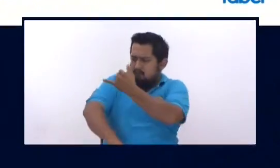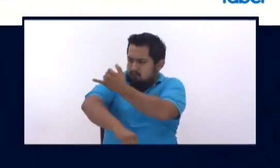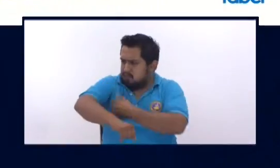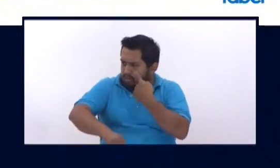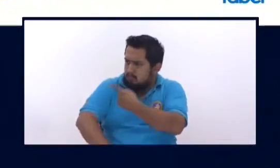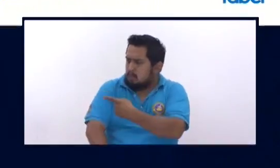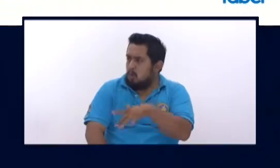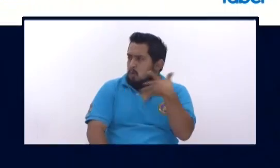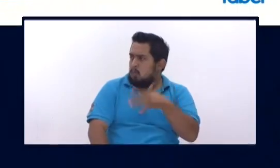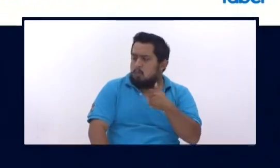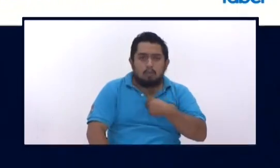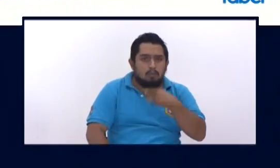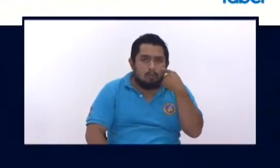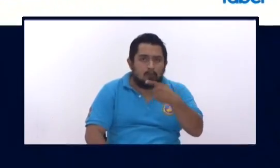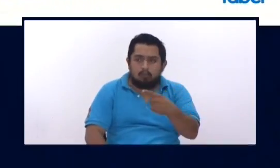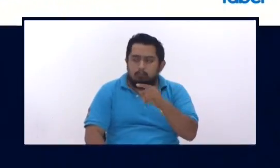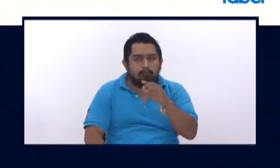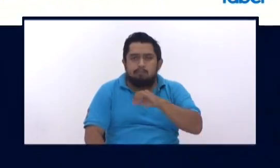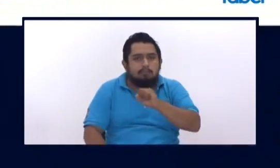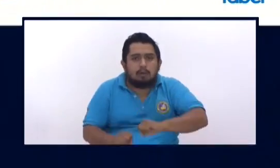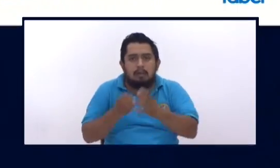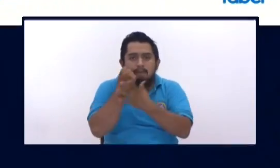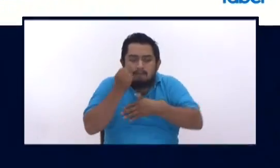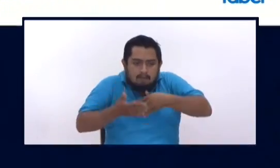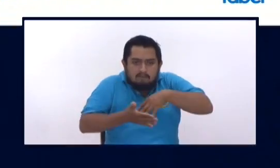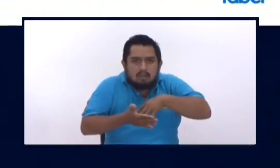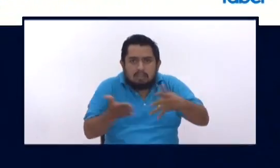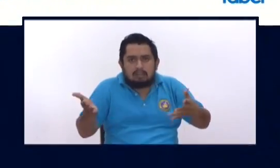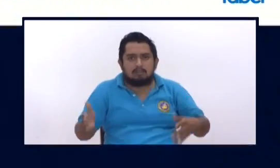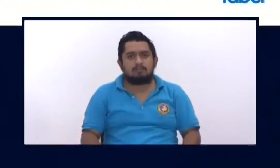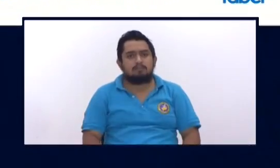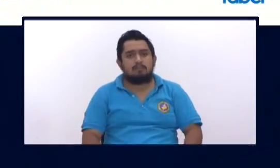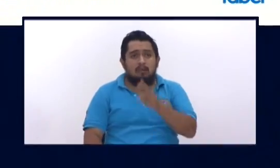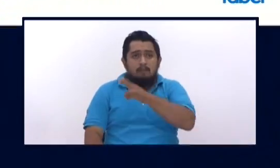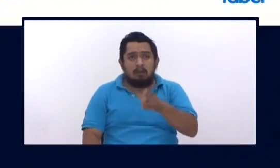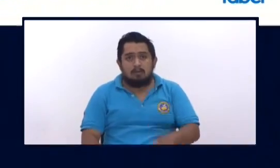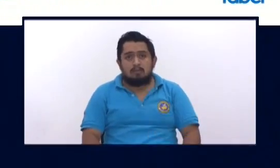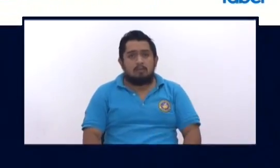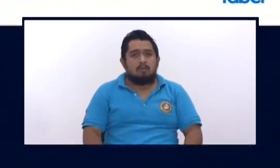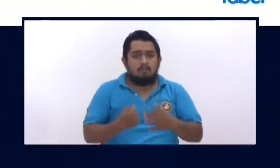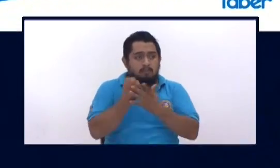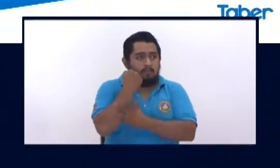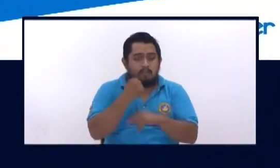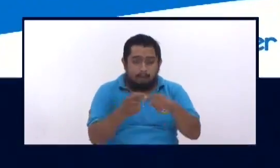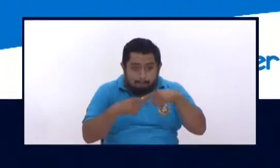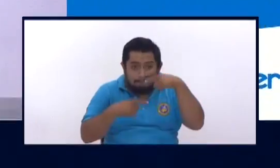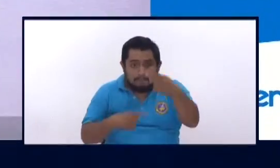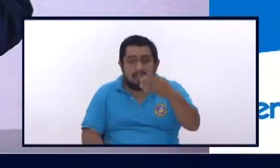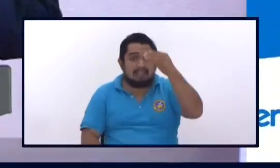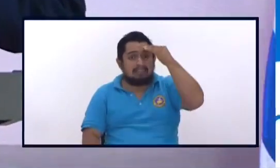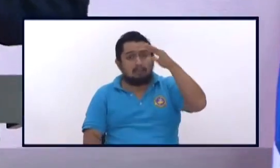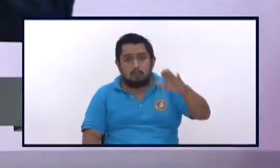pedazo que el cielo no yo no puedo a mi me debilita como me debilita no saber qué va a pasar mañana